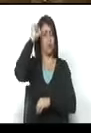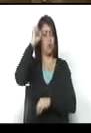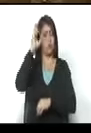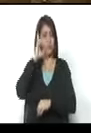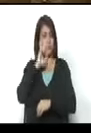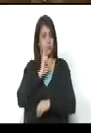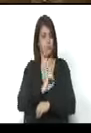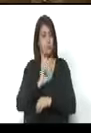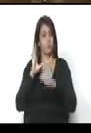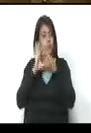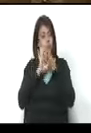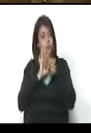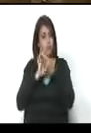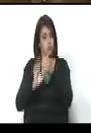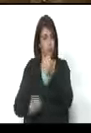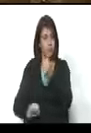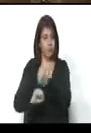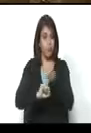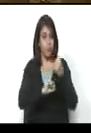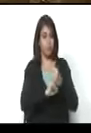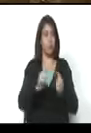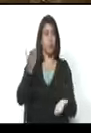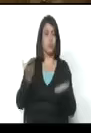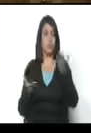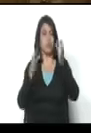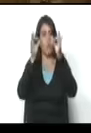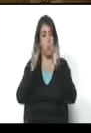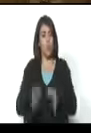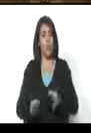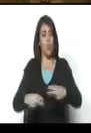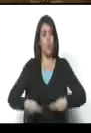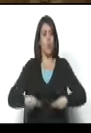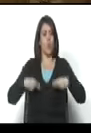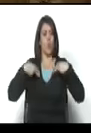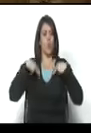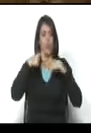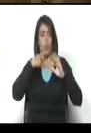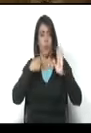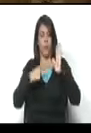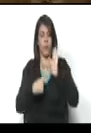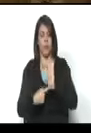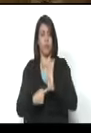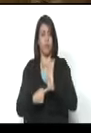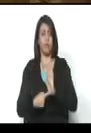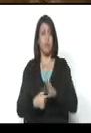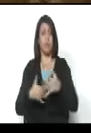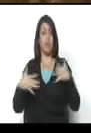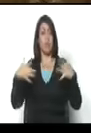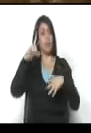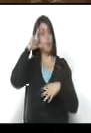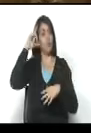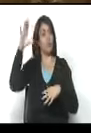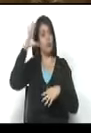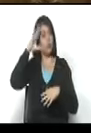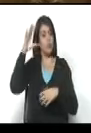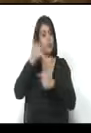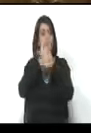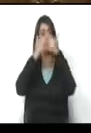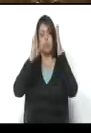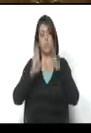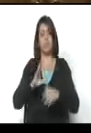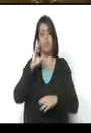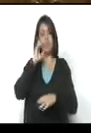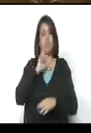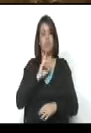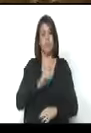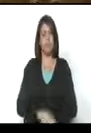bolivariano solidario, equitativo, justo, humanista y así cumplir con el gran sueño del libertador